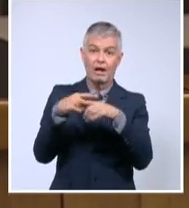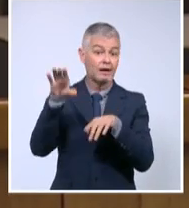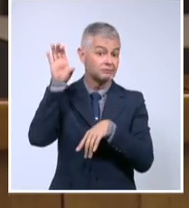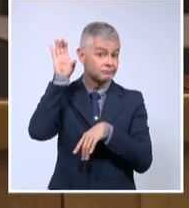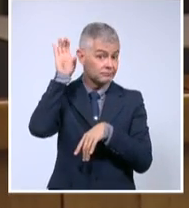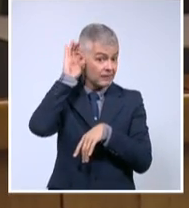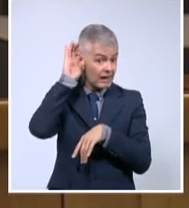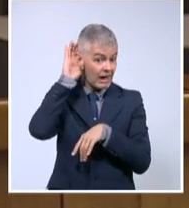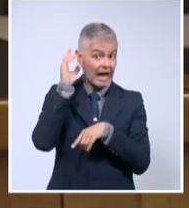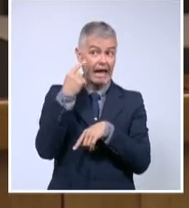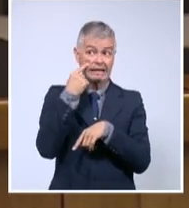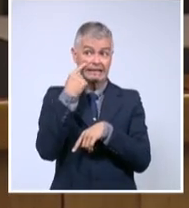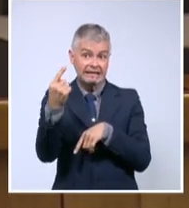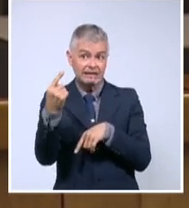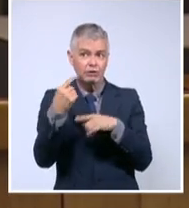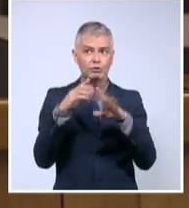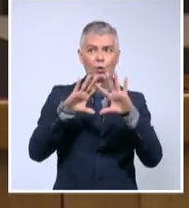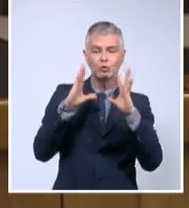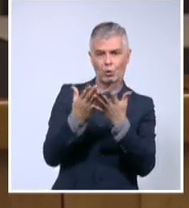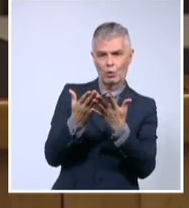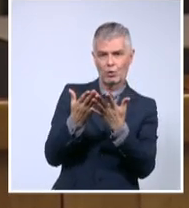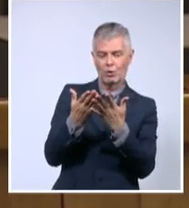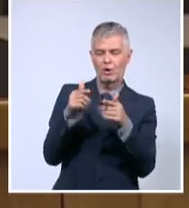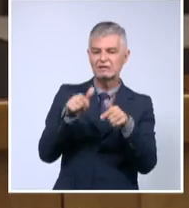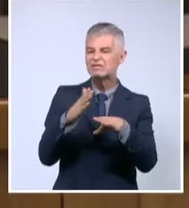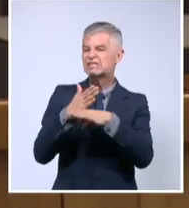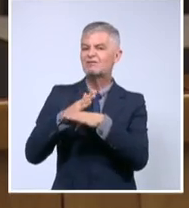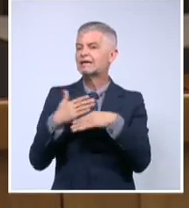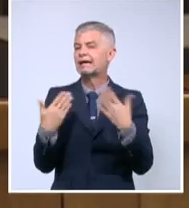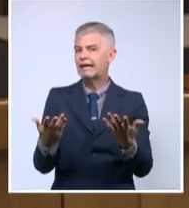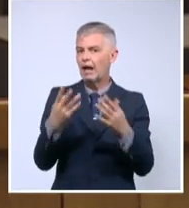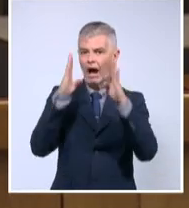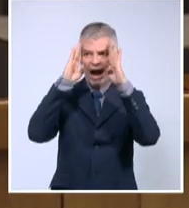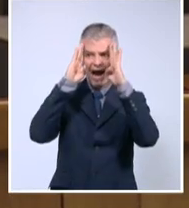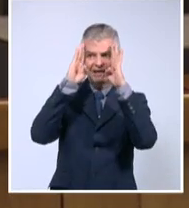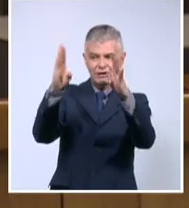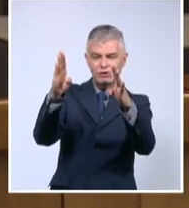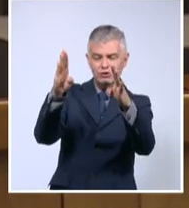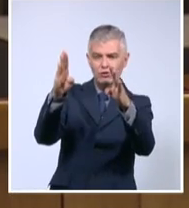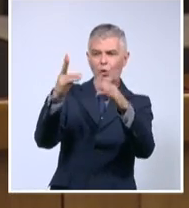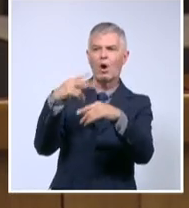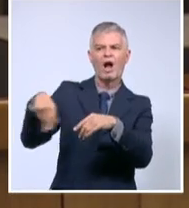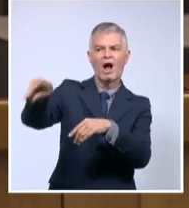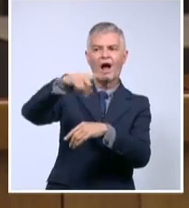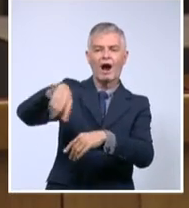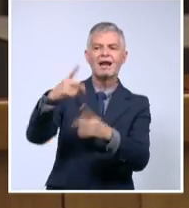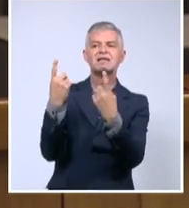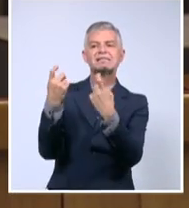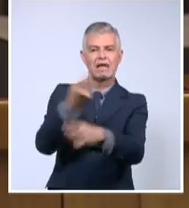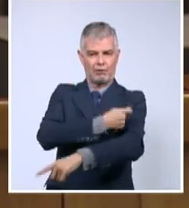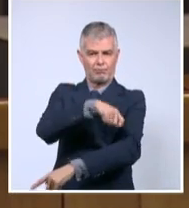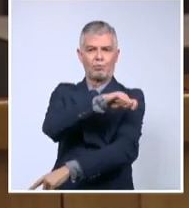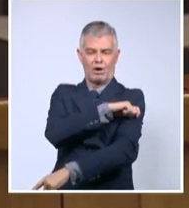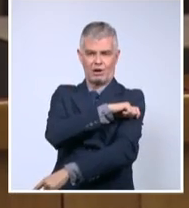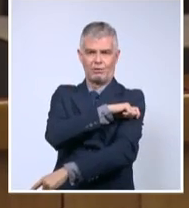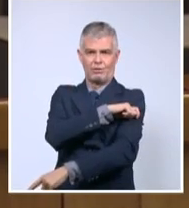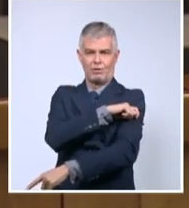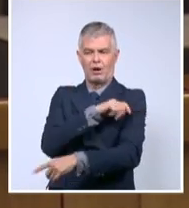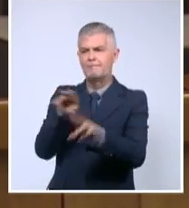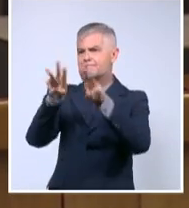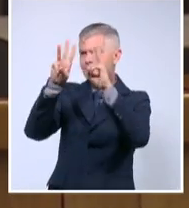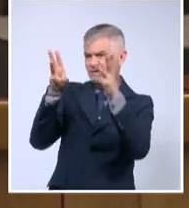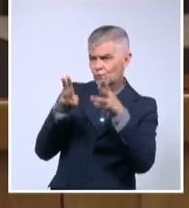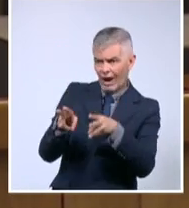tierra, que en esta época puede significar la atención pegada al latido del pueblo, sea de manera virtual o